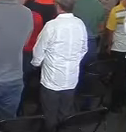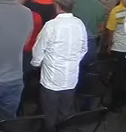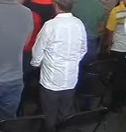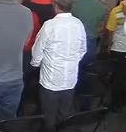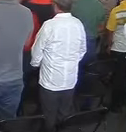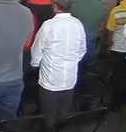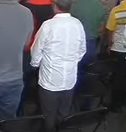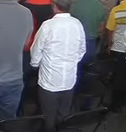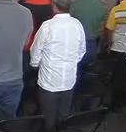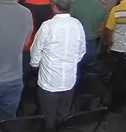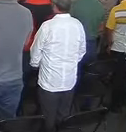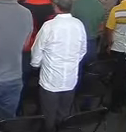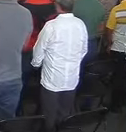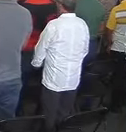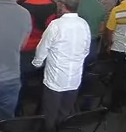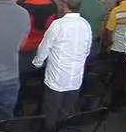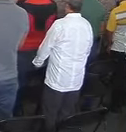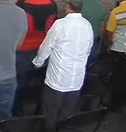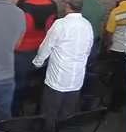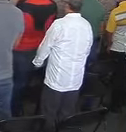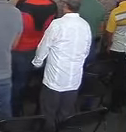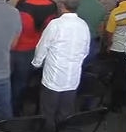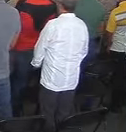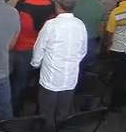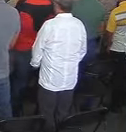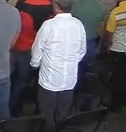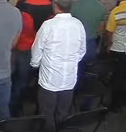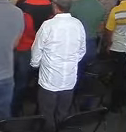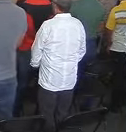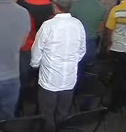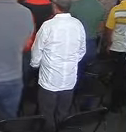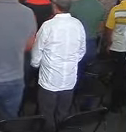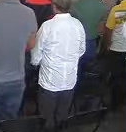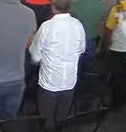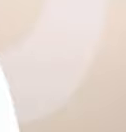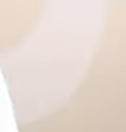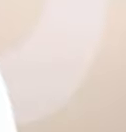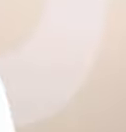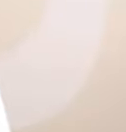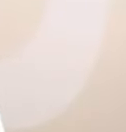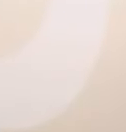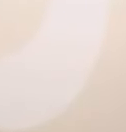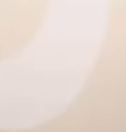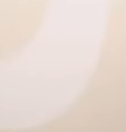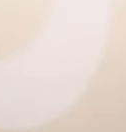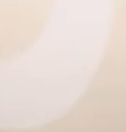El director general de la Comisión Federal de Electricidad, Manuel Bartlett Díaz.